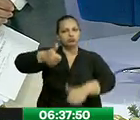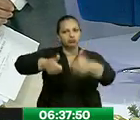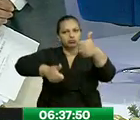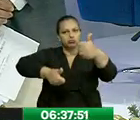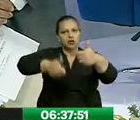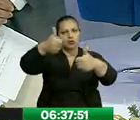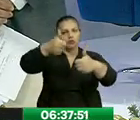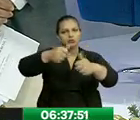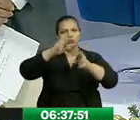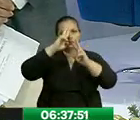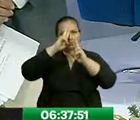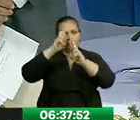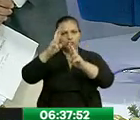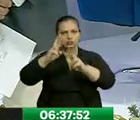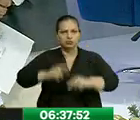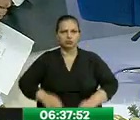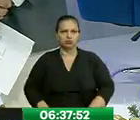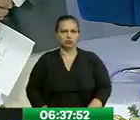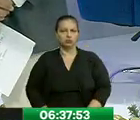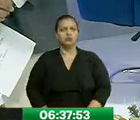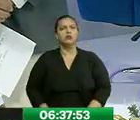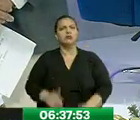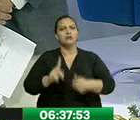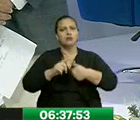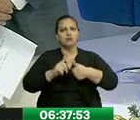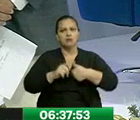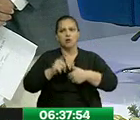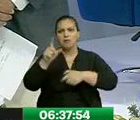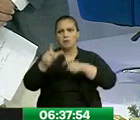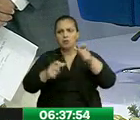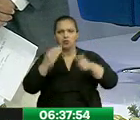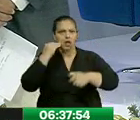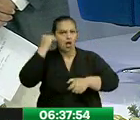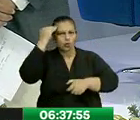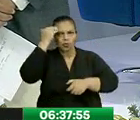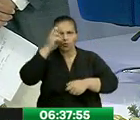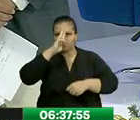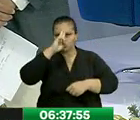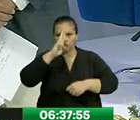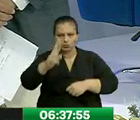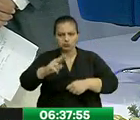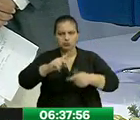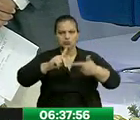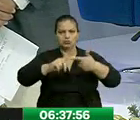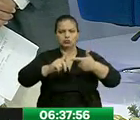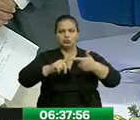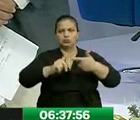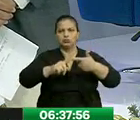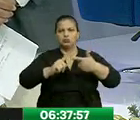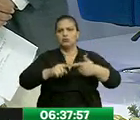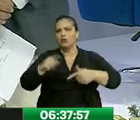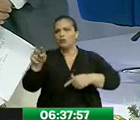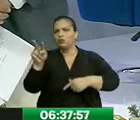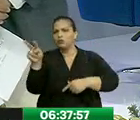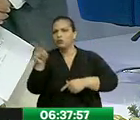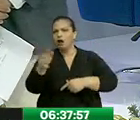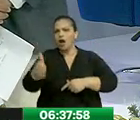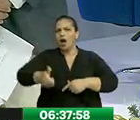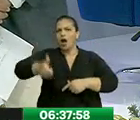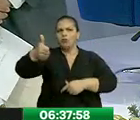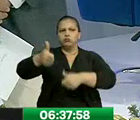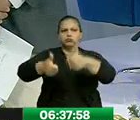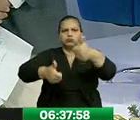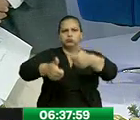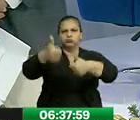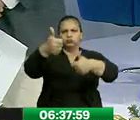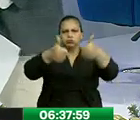nuestros mayores y sobre todo a Dios. Ustedes no están respetando a ninguno de los tres, ni a Dios, ni al uniforme. No respetan nada. A nadie. Hace